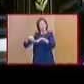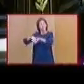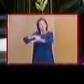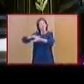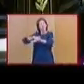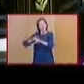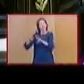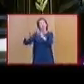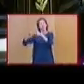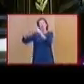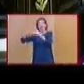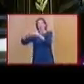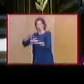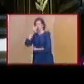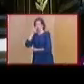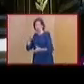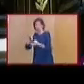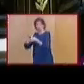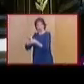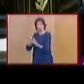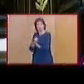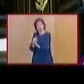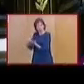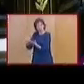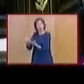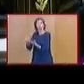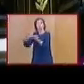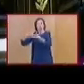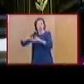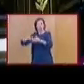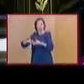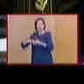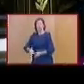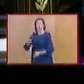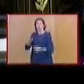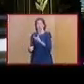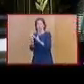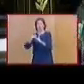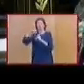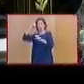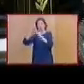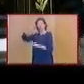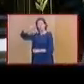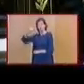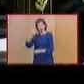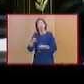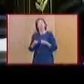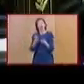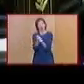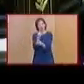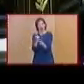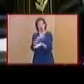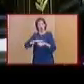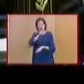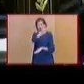Industria Agroalimentaria, una industria que es muy importante en el Producto Interior Bruto Español y que da muchísimo trabajo a muchísima gente.